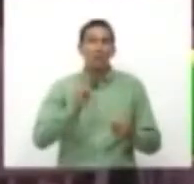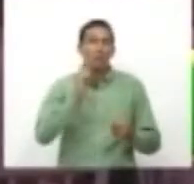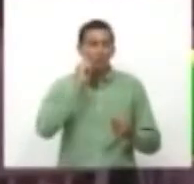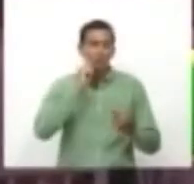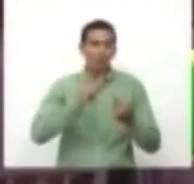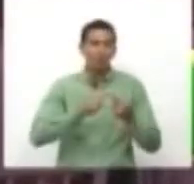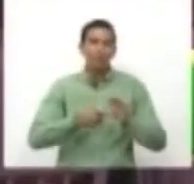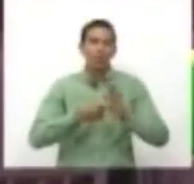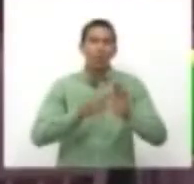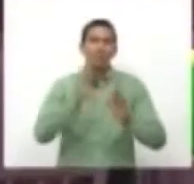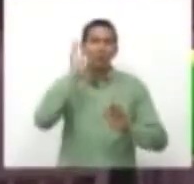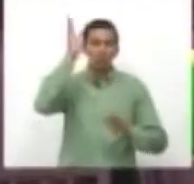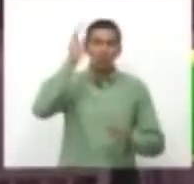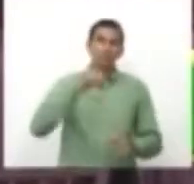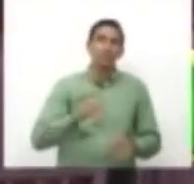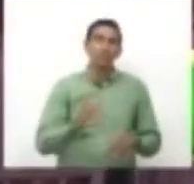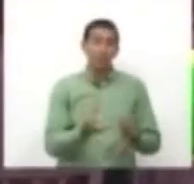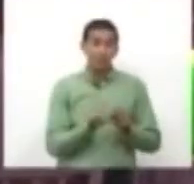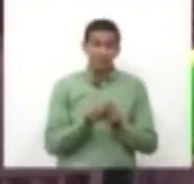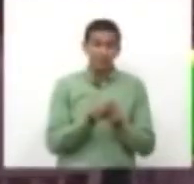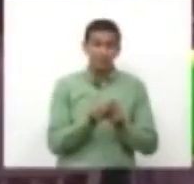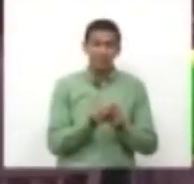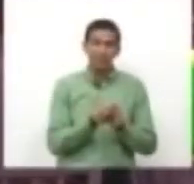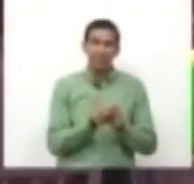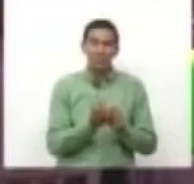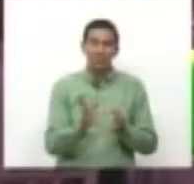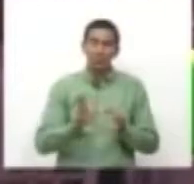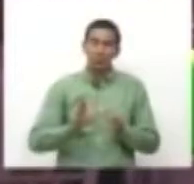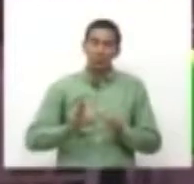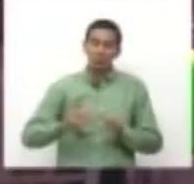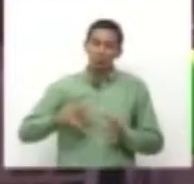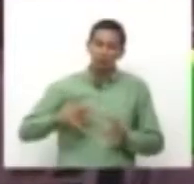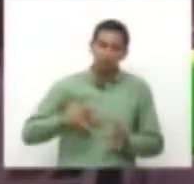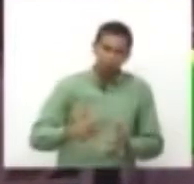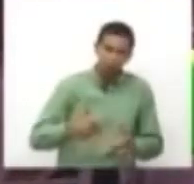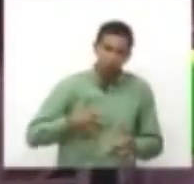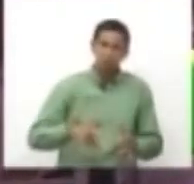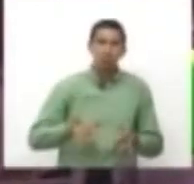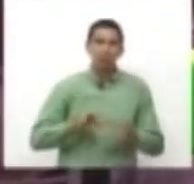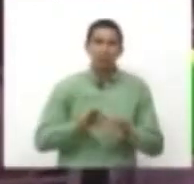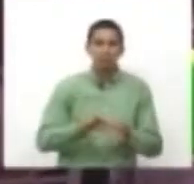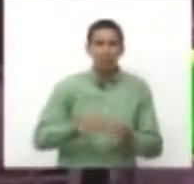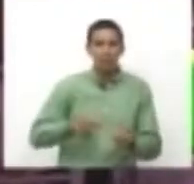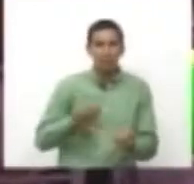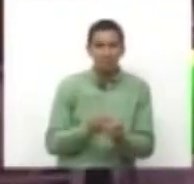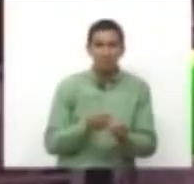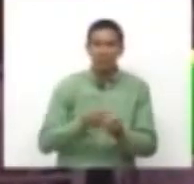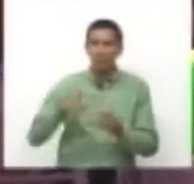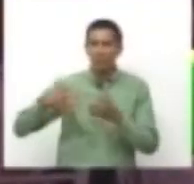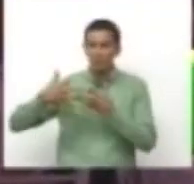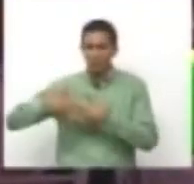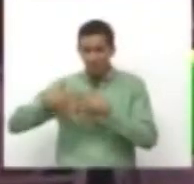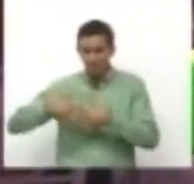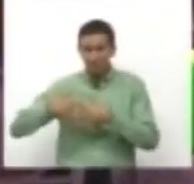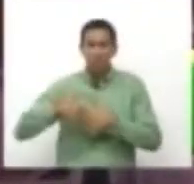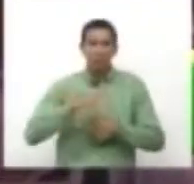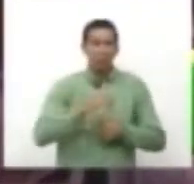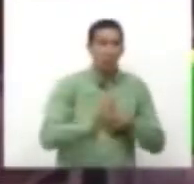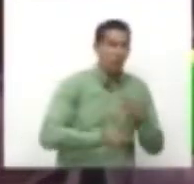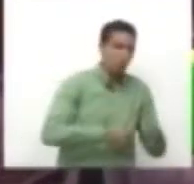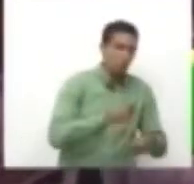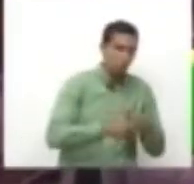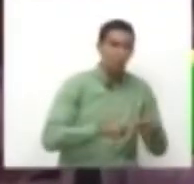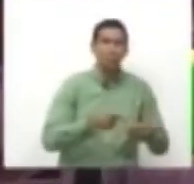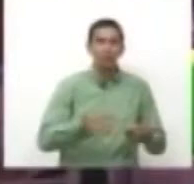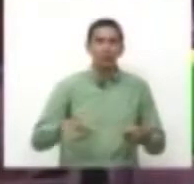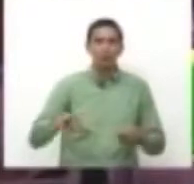se hace, para que sea una cita con la solidaridad de todos los empresarios, de los comerciantes, de las autoridades y de toda la